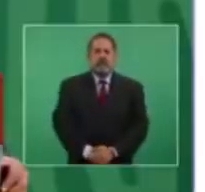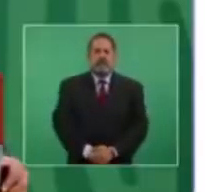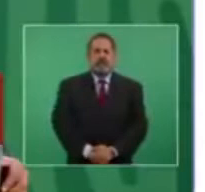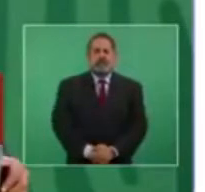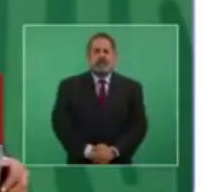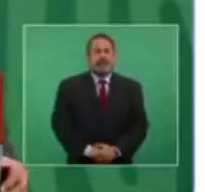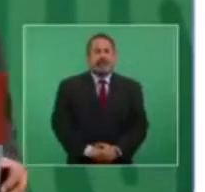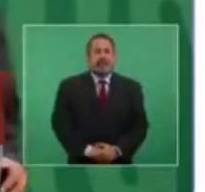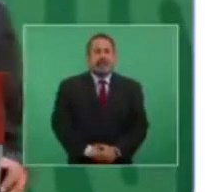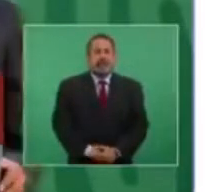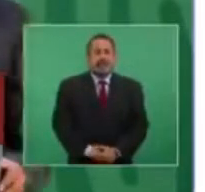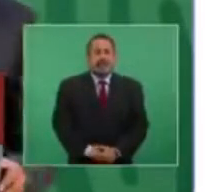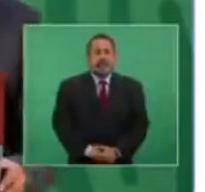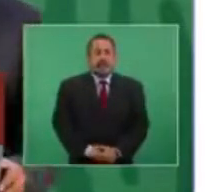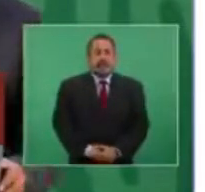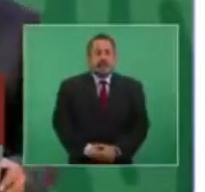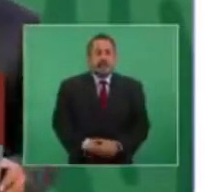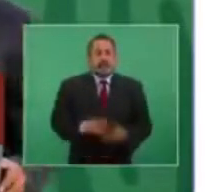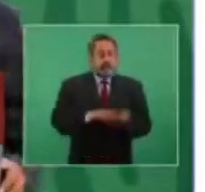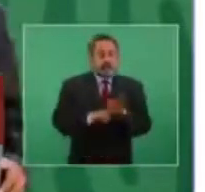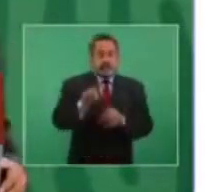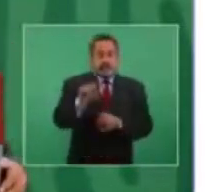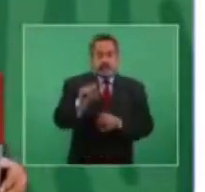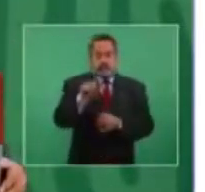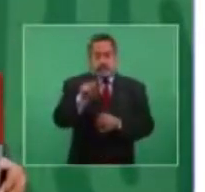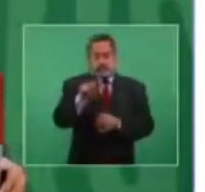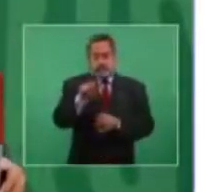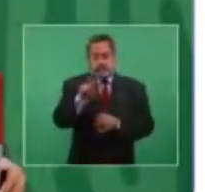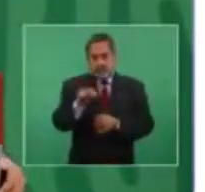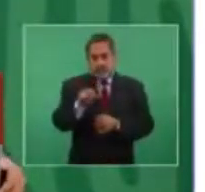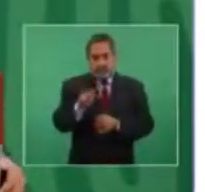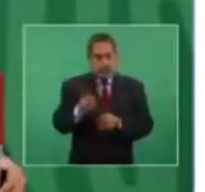Pues Álvaro, primero